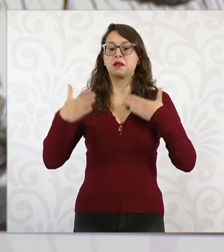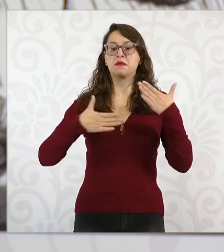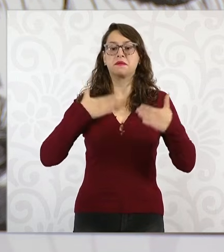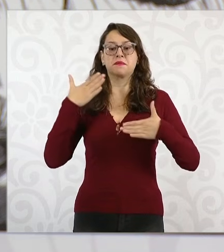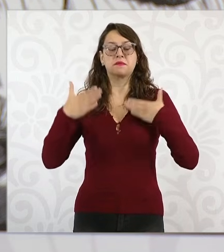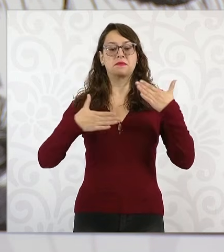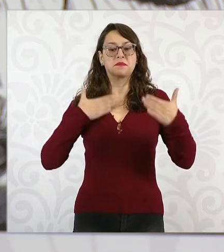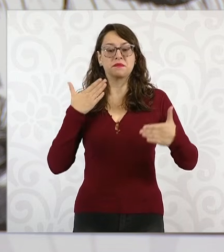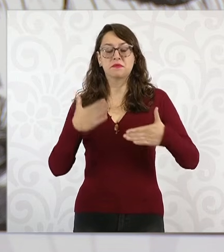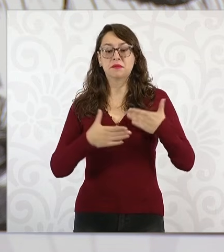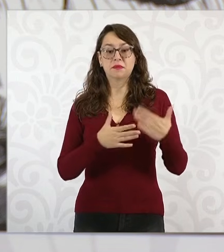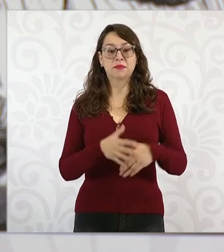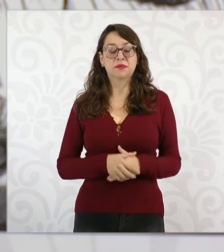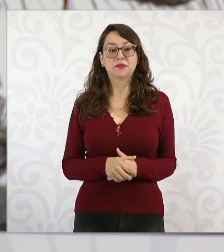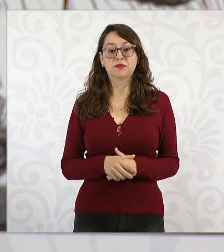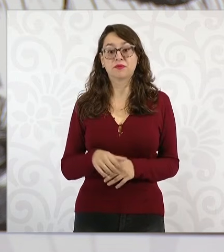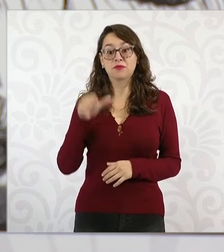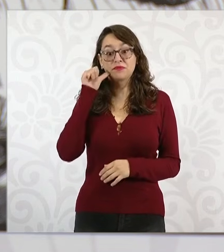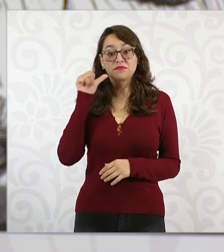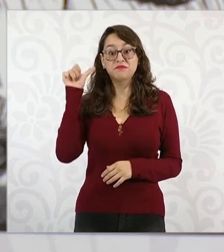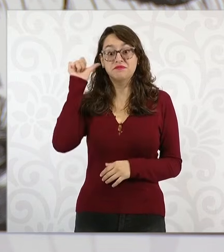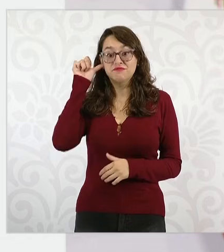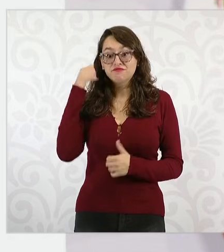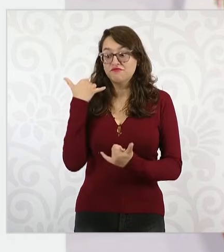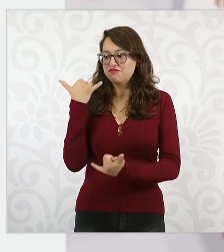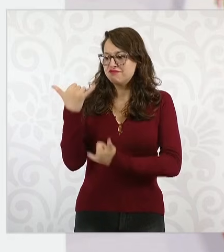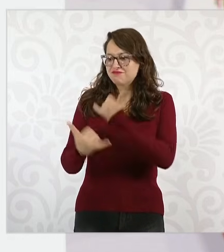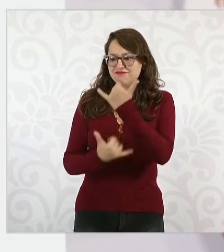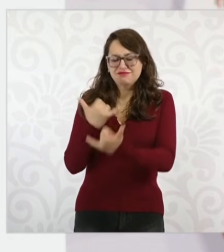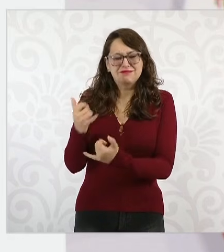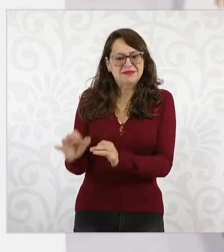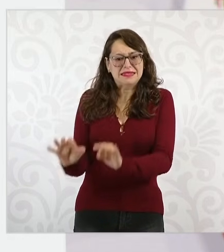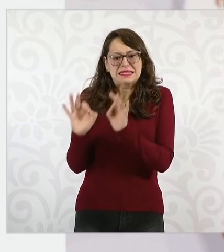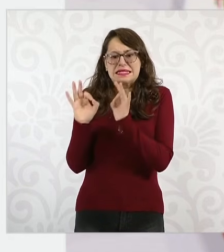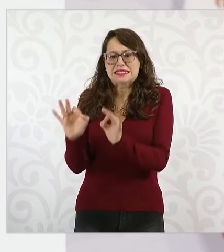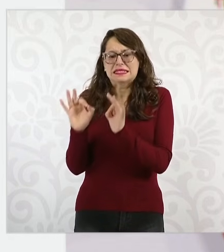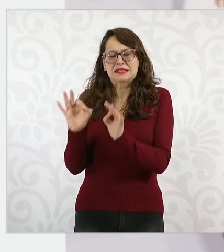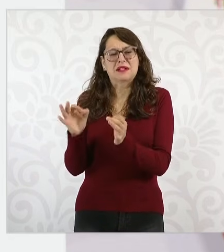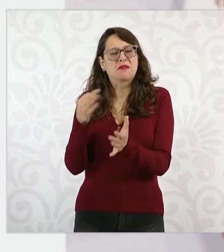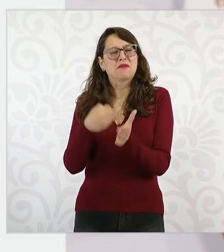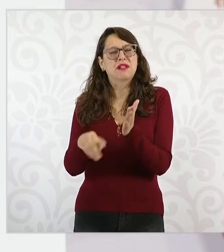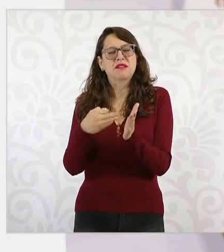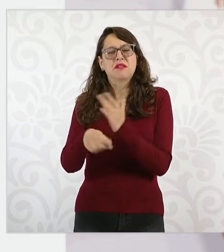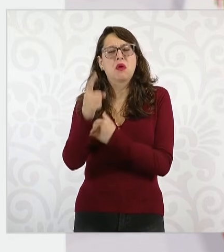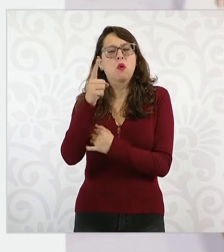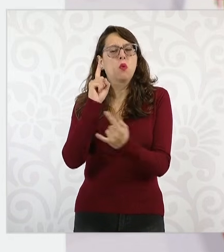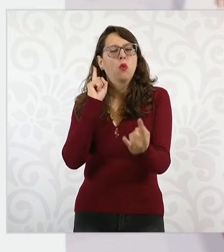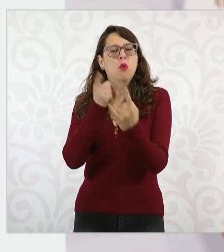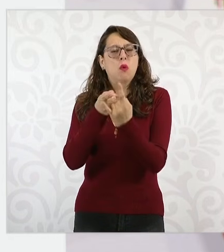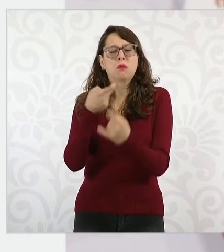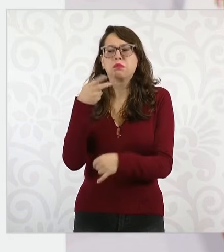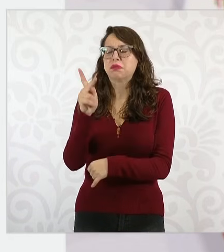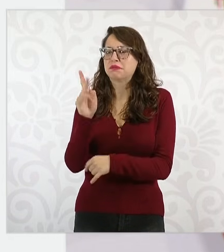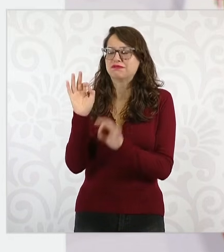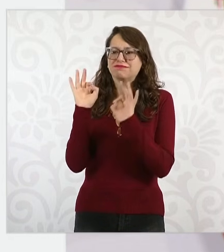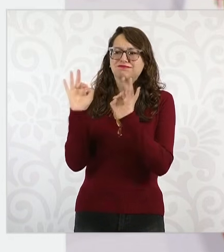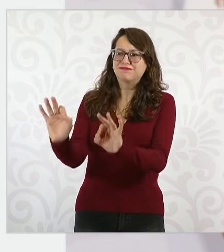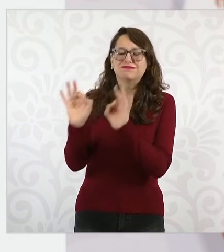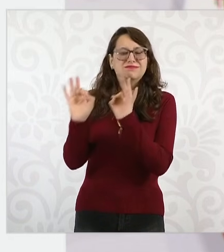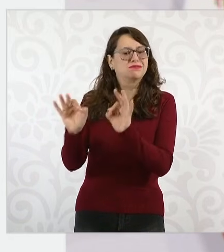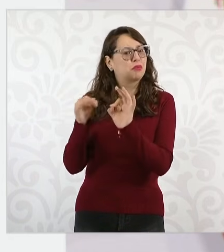Faltó el último gol, pero muy bien, nos dieron mucha alegría a todas y a todos los